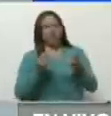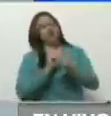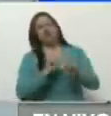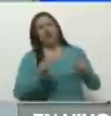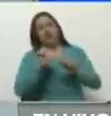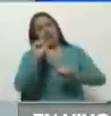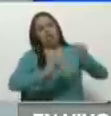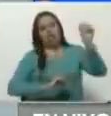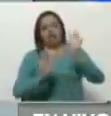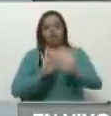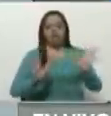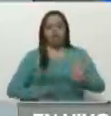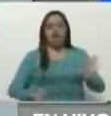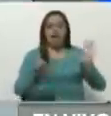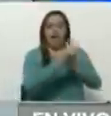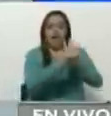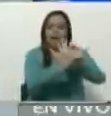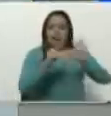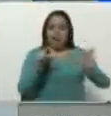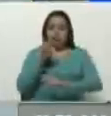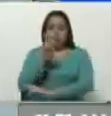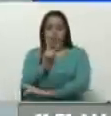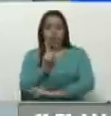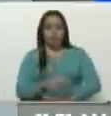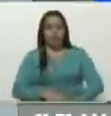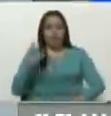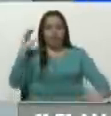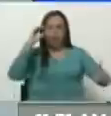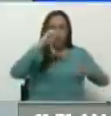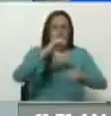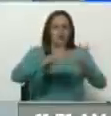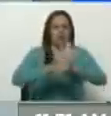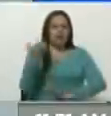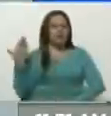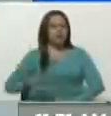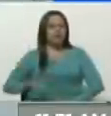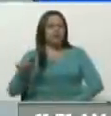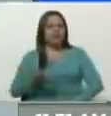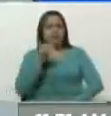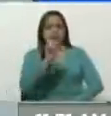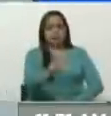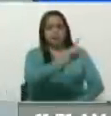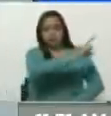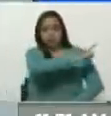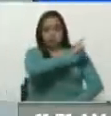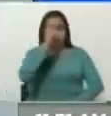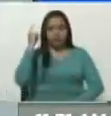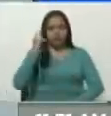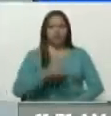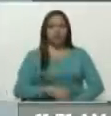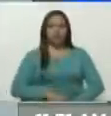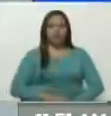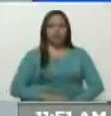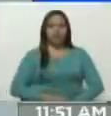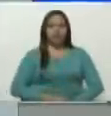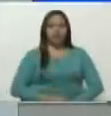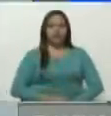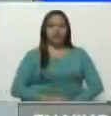larga. El propósito fundamental del Partido Socialista Unido de Venezuela es